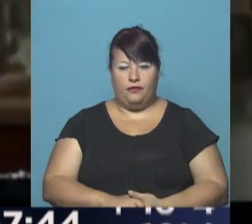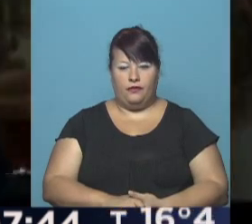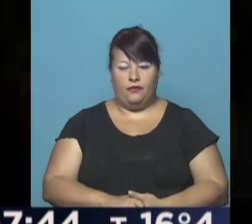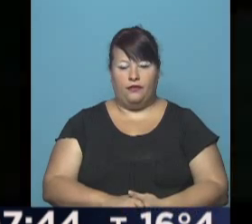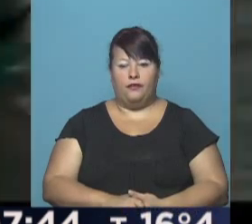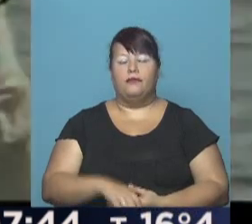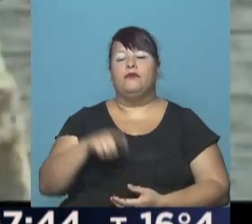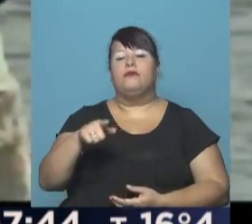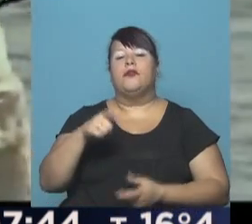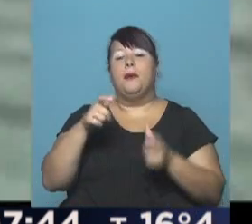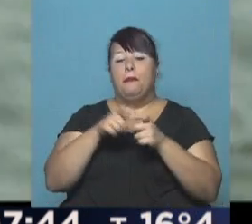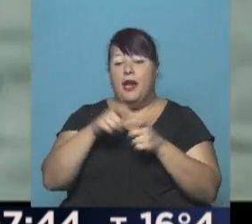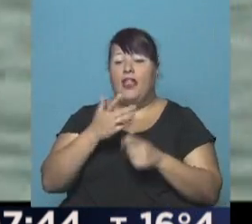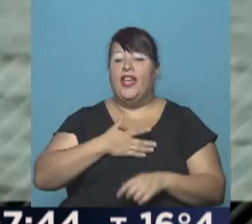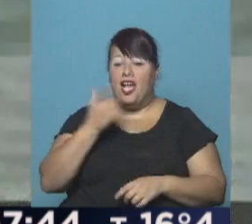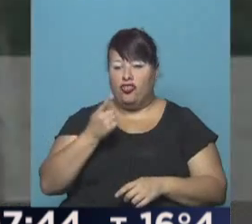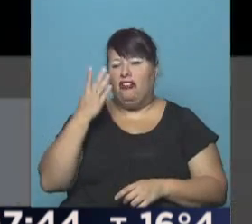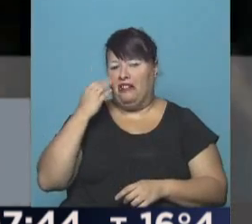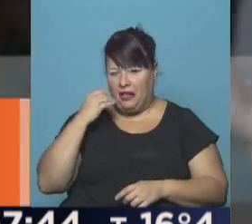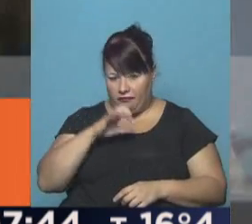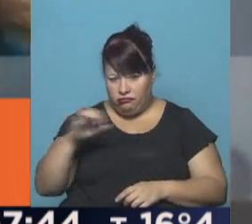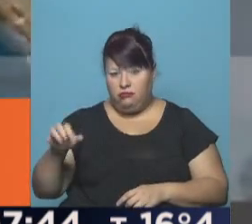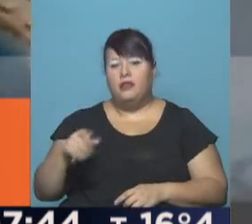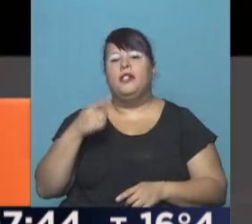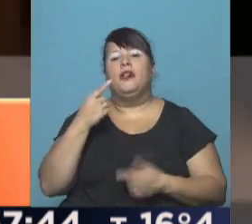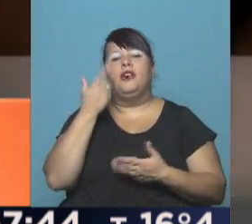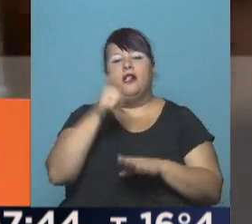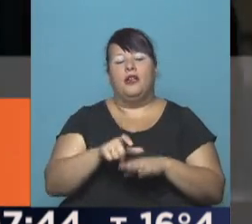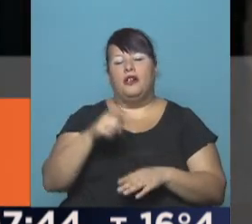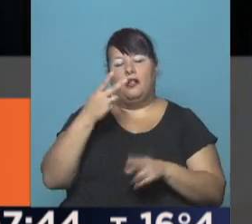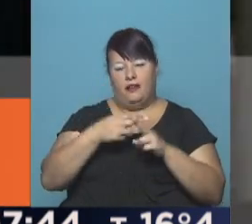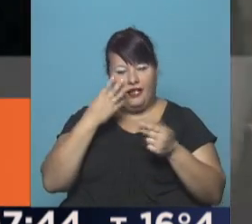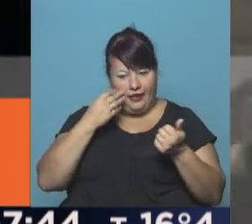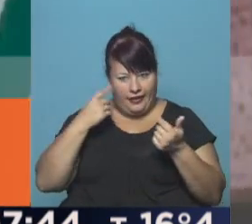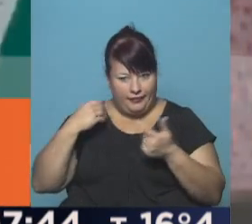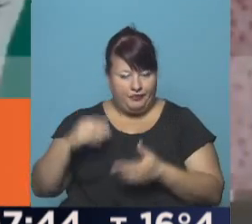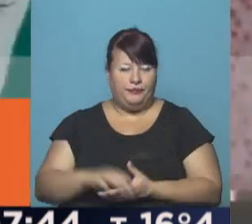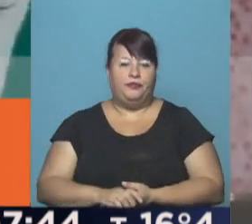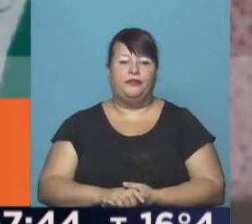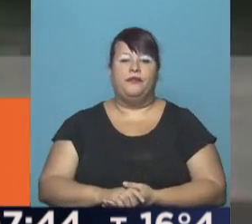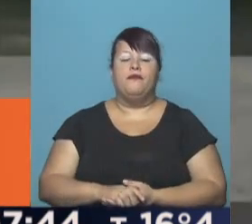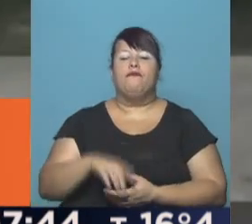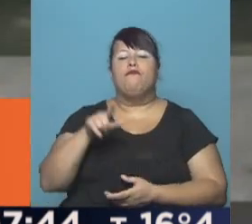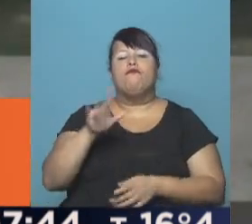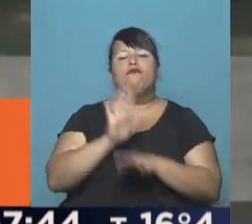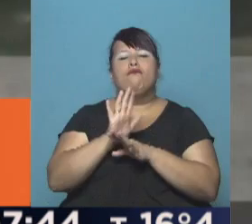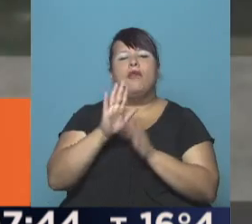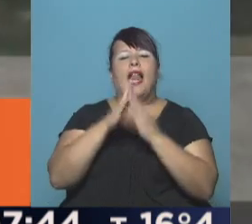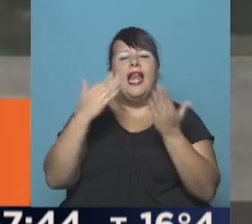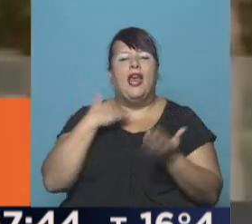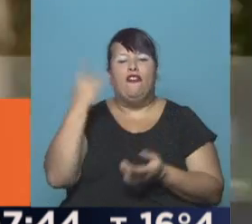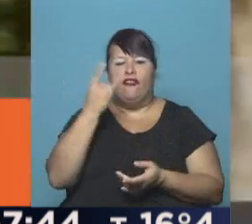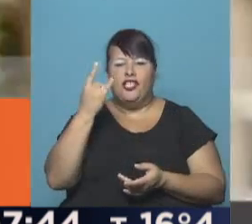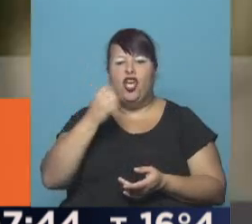The Shack está dirigida por Stuart Haseldine y protagonizada por Sam Worthington y Octavia Spencer. Está basada en uno de los libros de